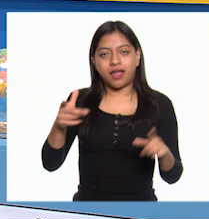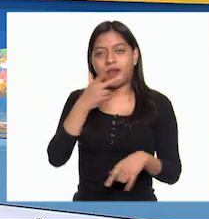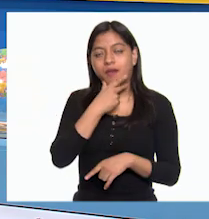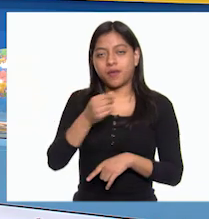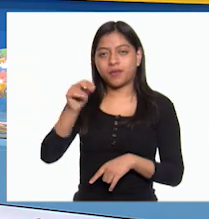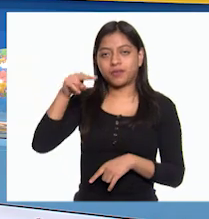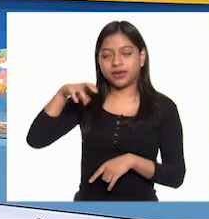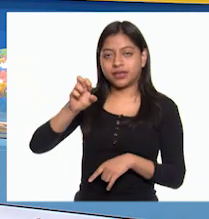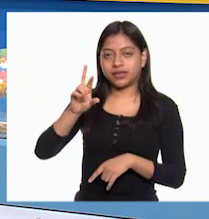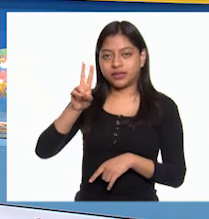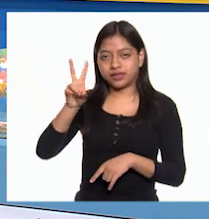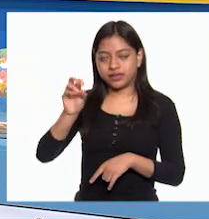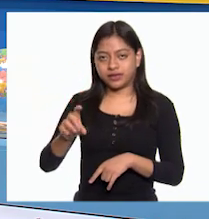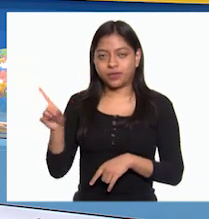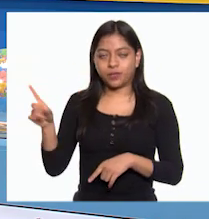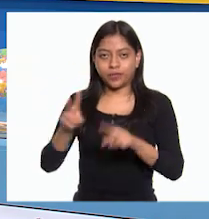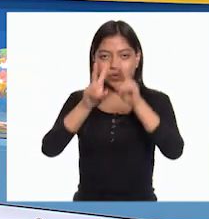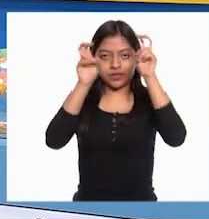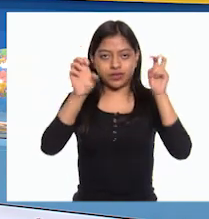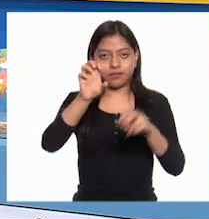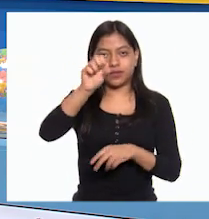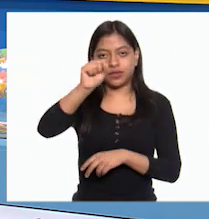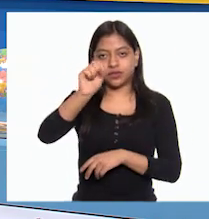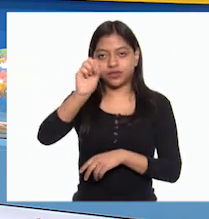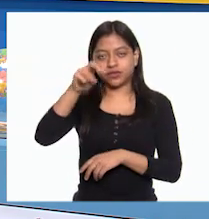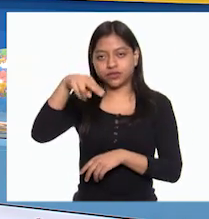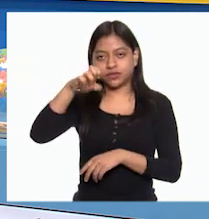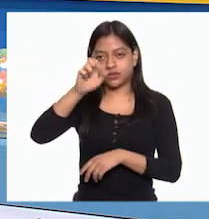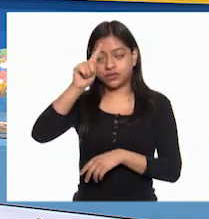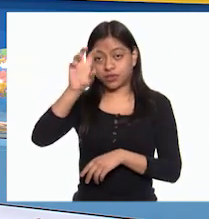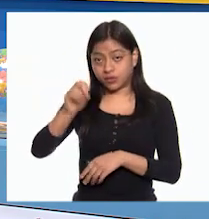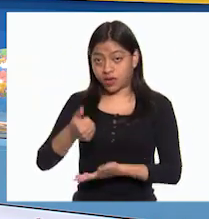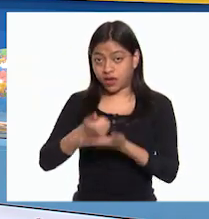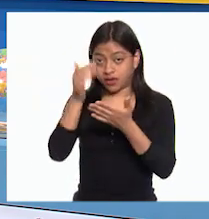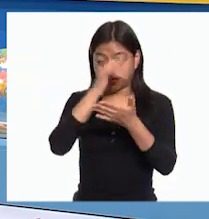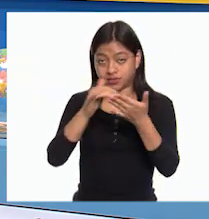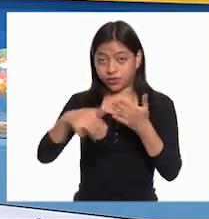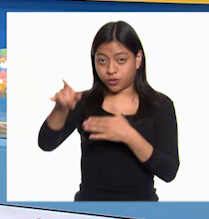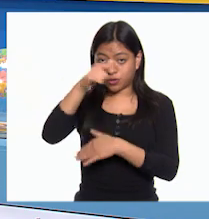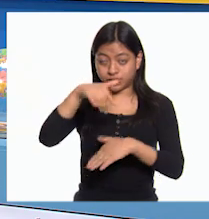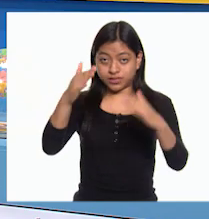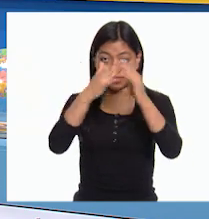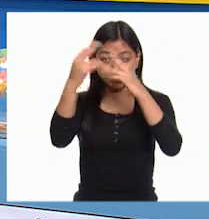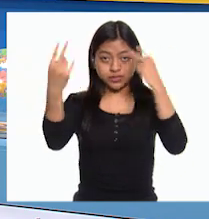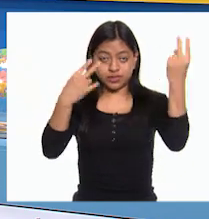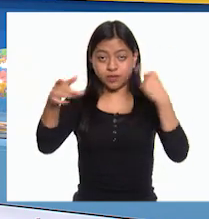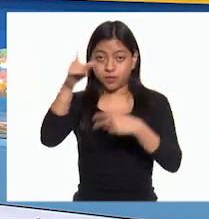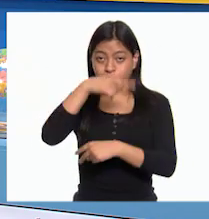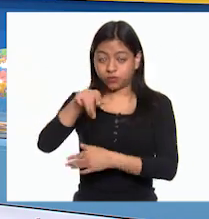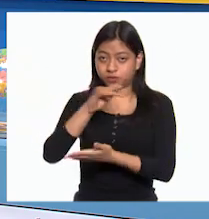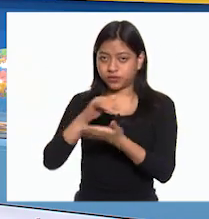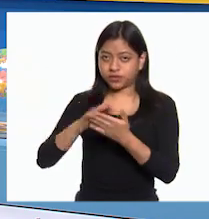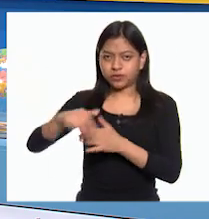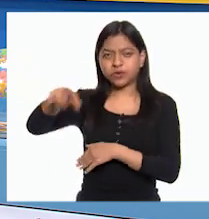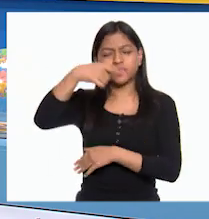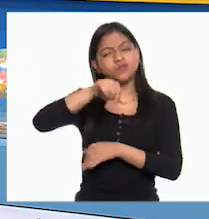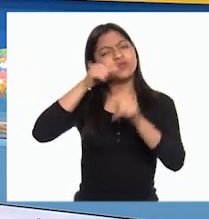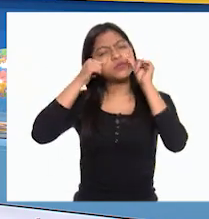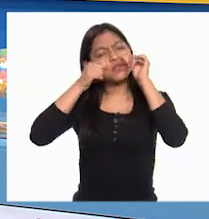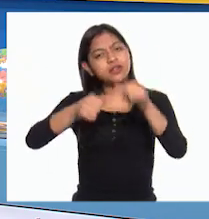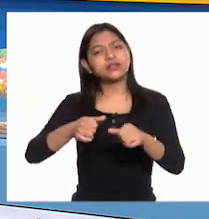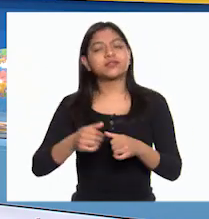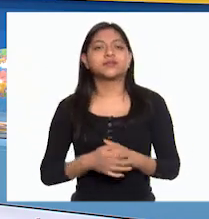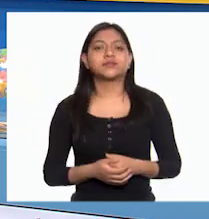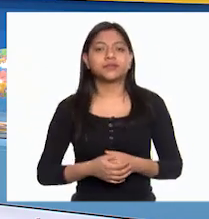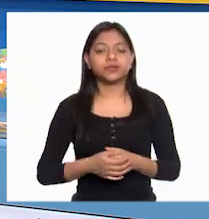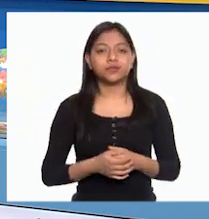el titulado Soneto. ¿Me ayudas, María? Estudiantes en casa, mientras leemos, centren su atención por